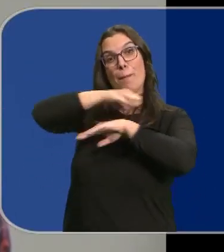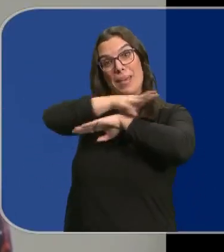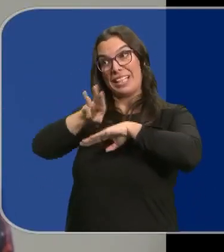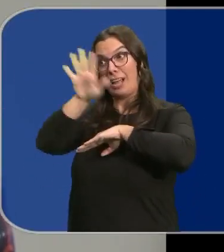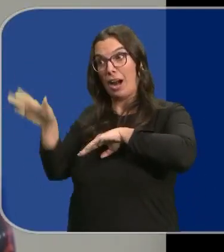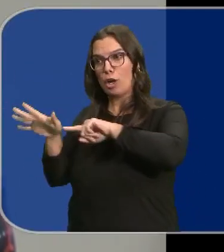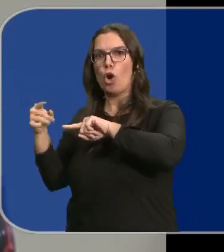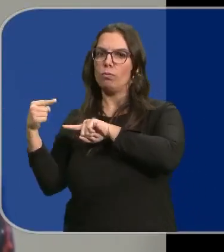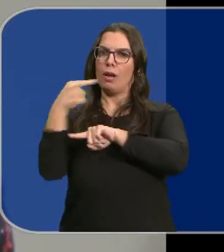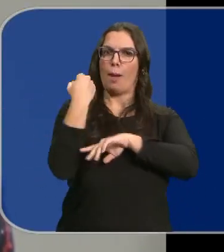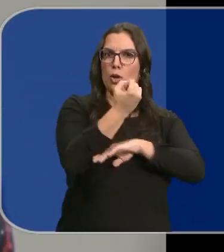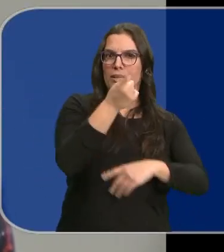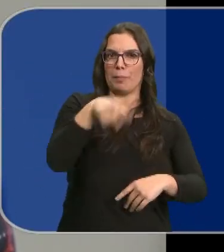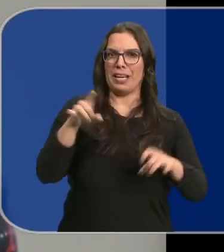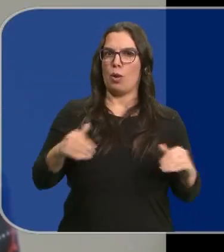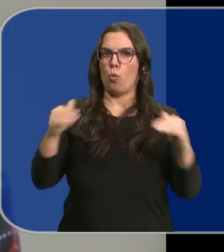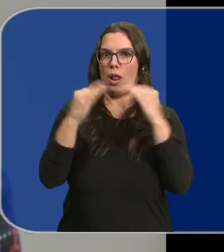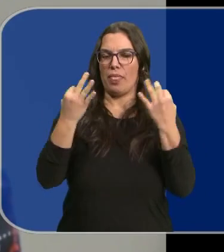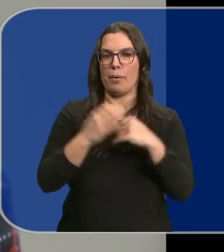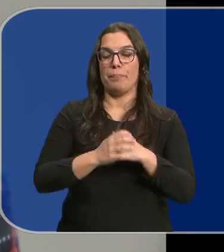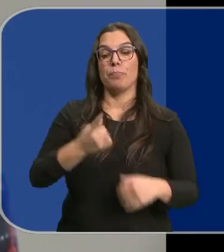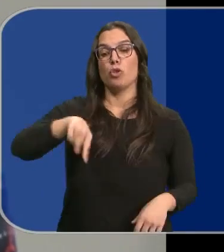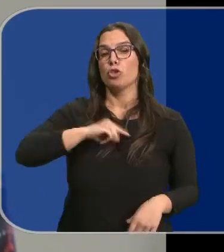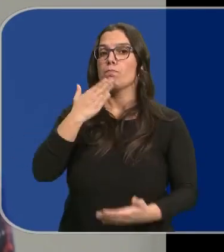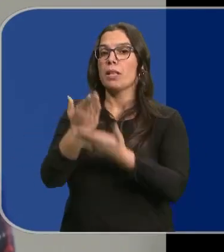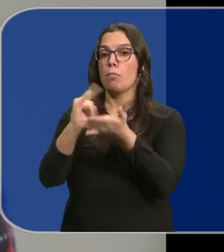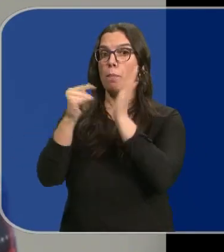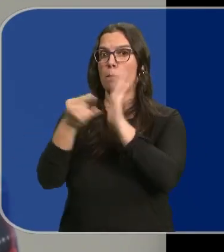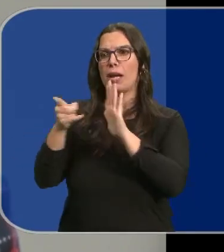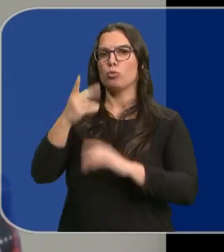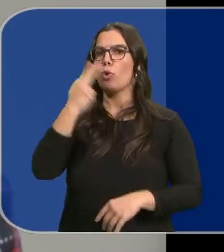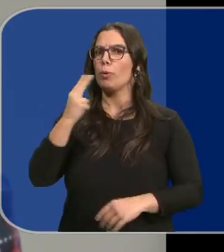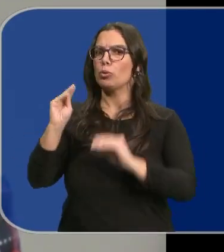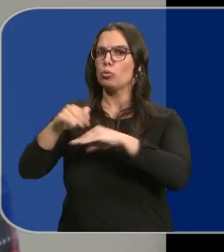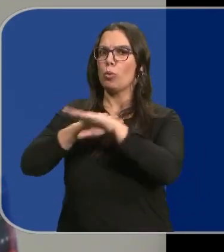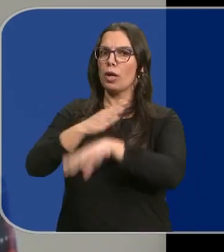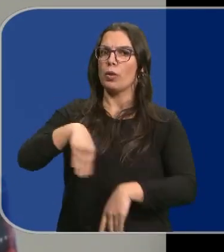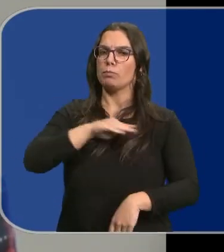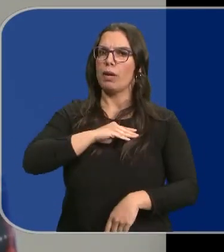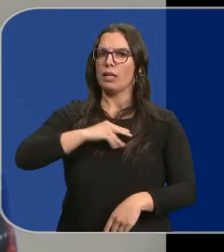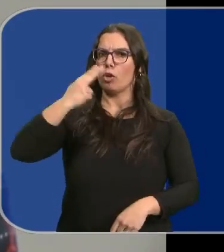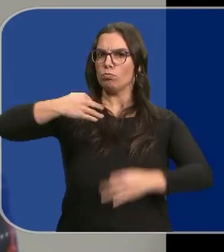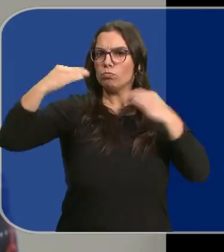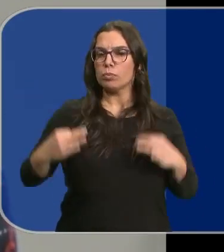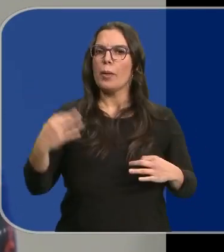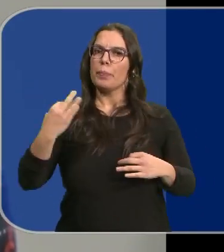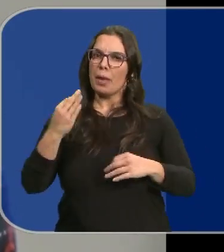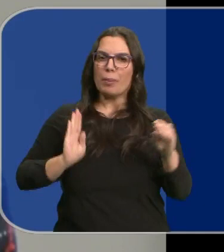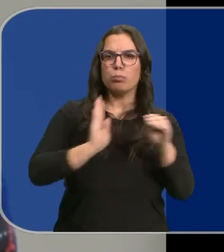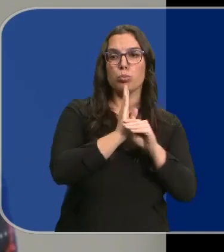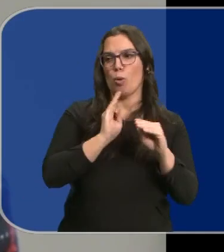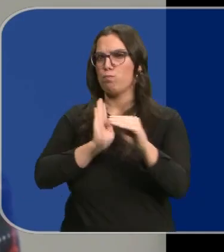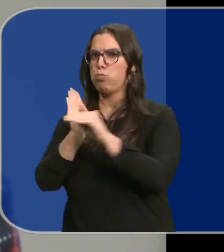Exigimos conocer el plan director del corredor atlántico, un compromiso firme del Gobierno de la Nación para el desarrollo y avance del corredor, destinando los